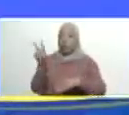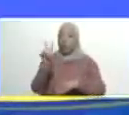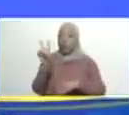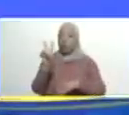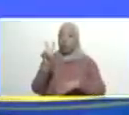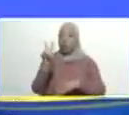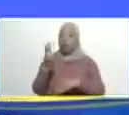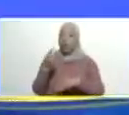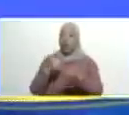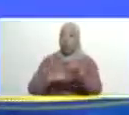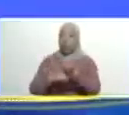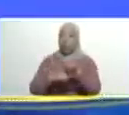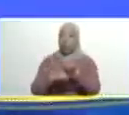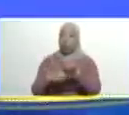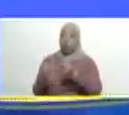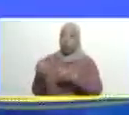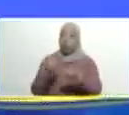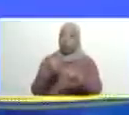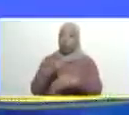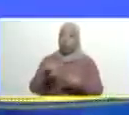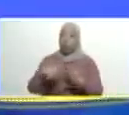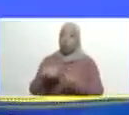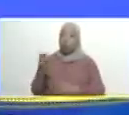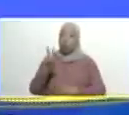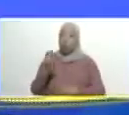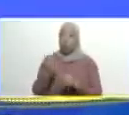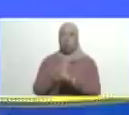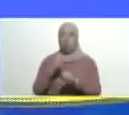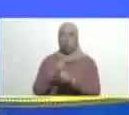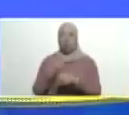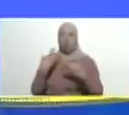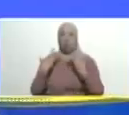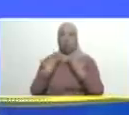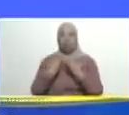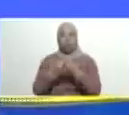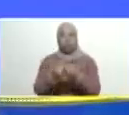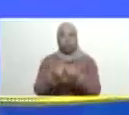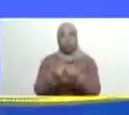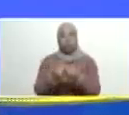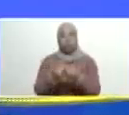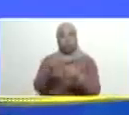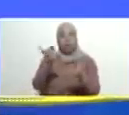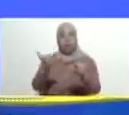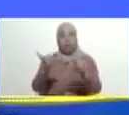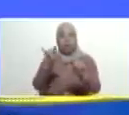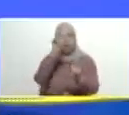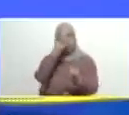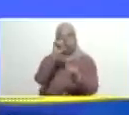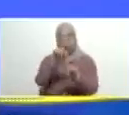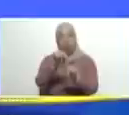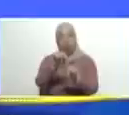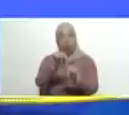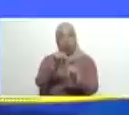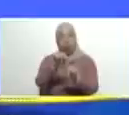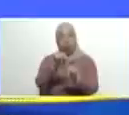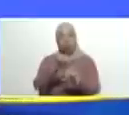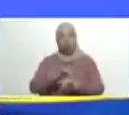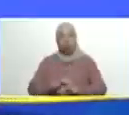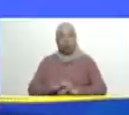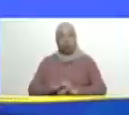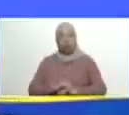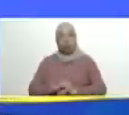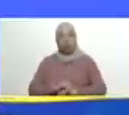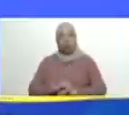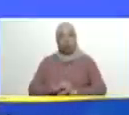que pueden beneficiar a nuestros países si trabajamos juntos. La cooperación